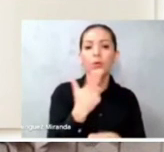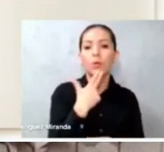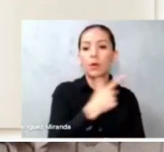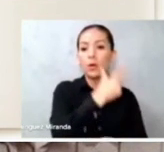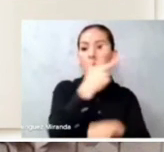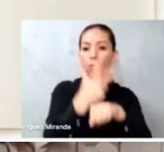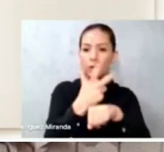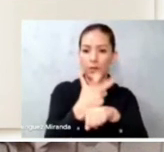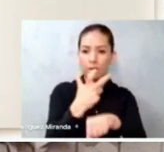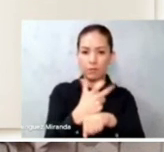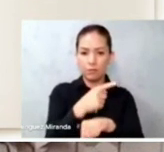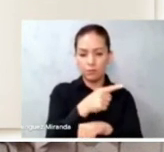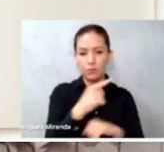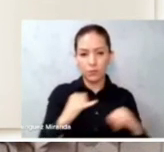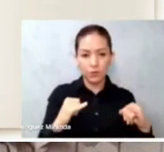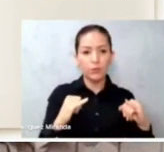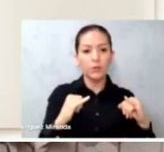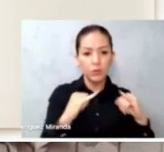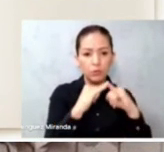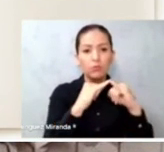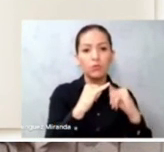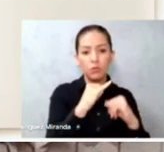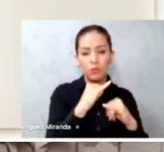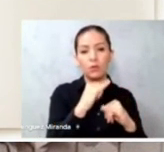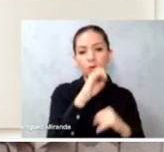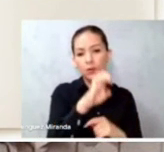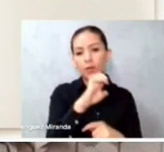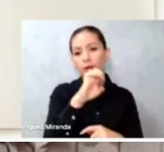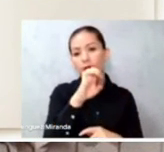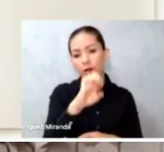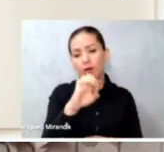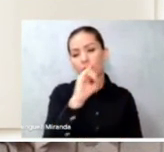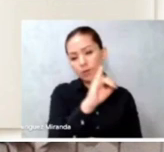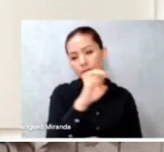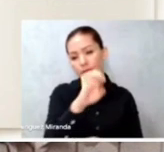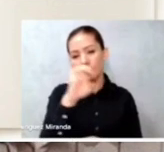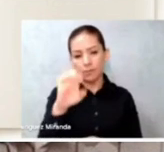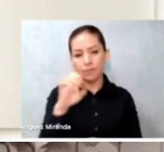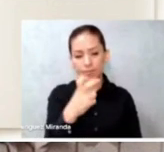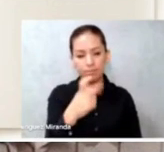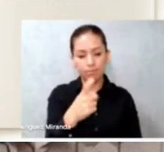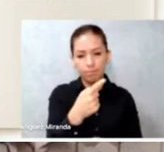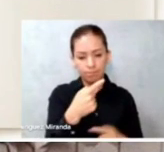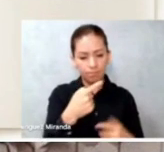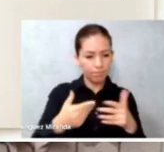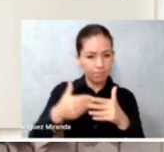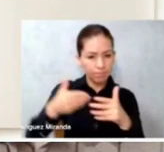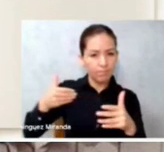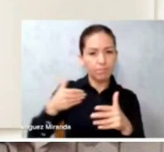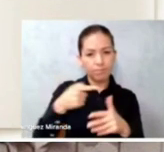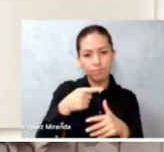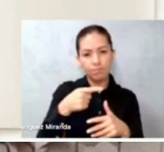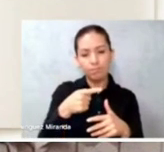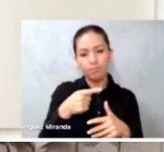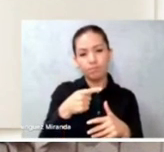al Instituto Estatal Electoral de Chihuahua instruir el procedimiento especial sancionado conforme a lo señalado en el considerado